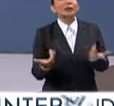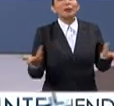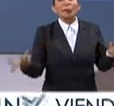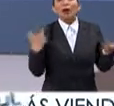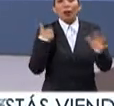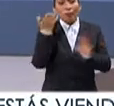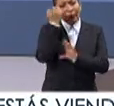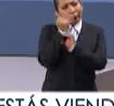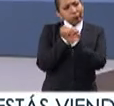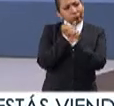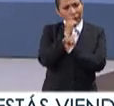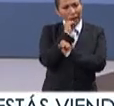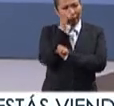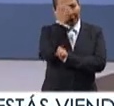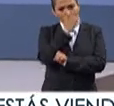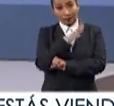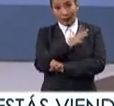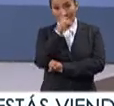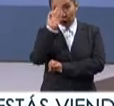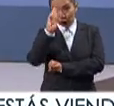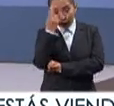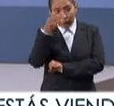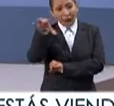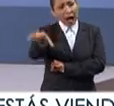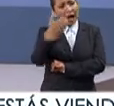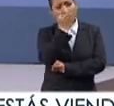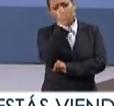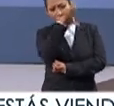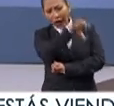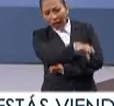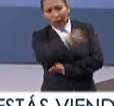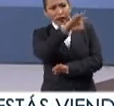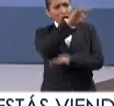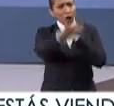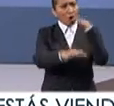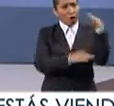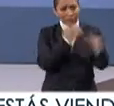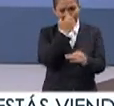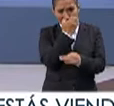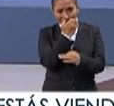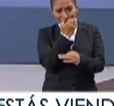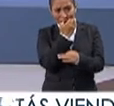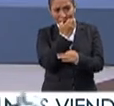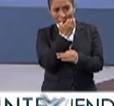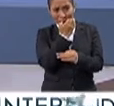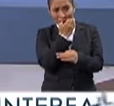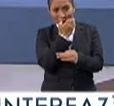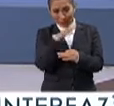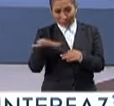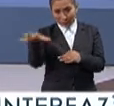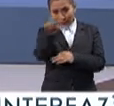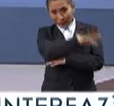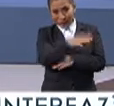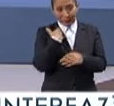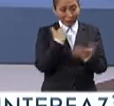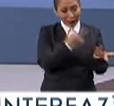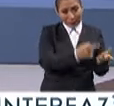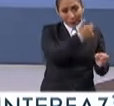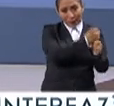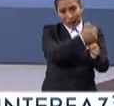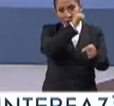estudio incluso hay universidades hay escuelas en toda la escuela prácticamente desde el nivel